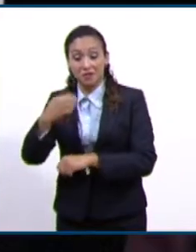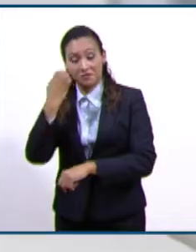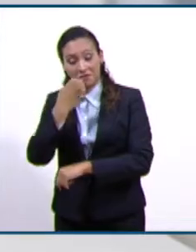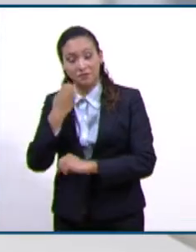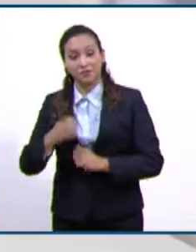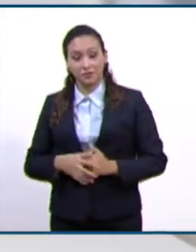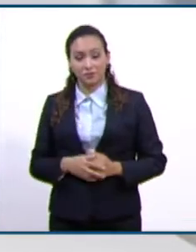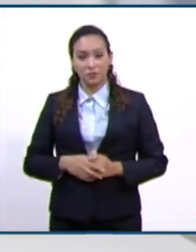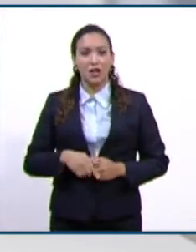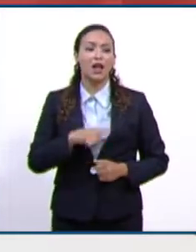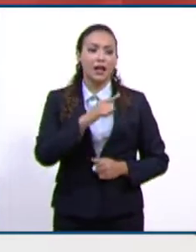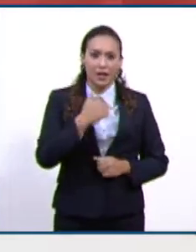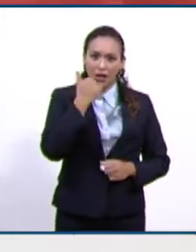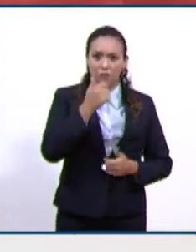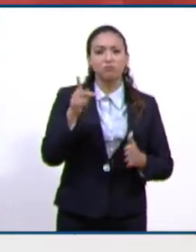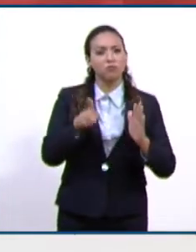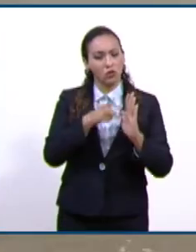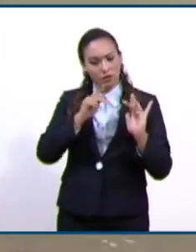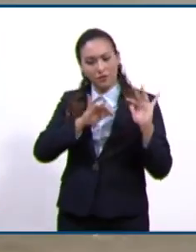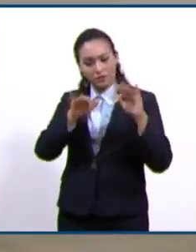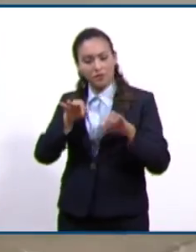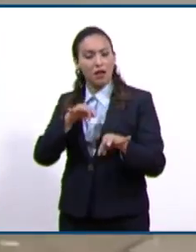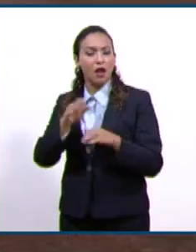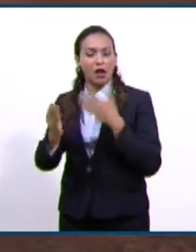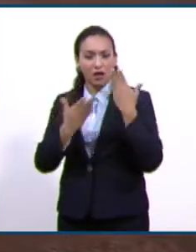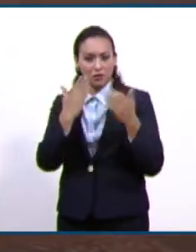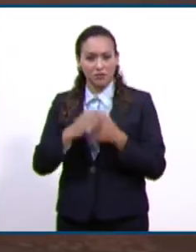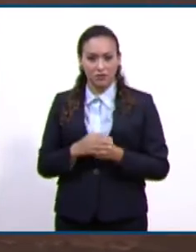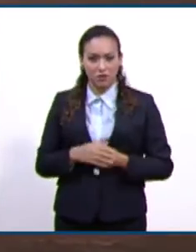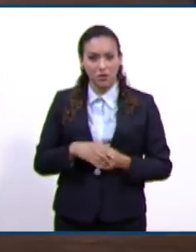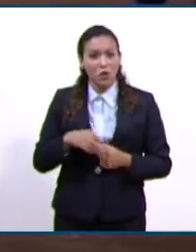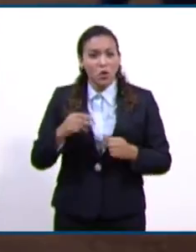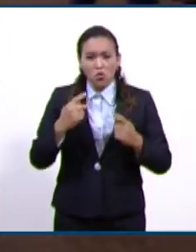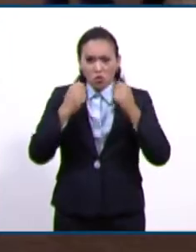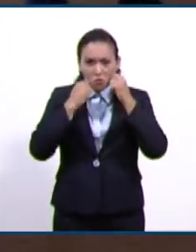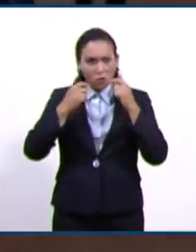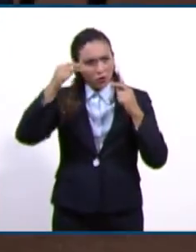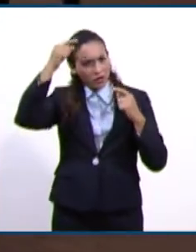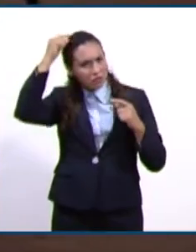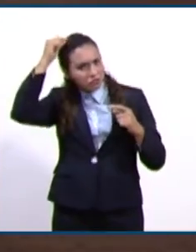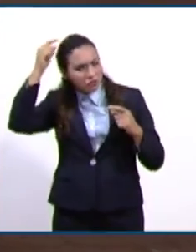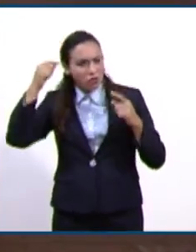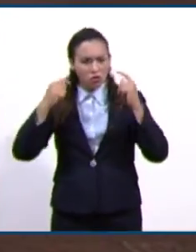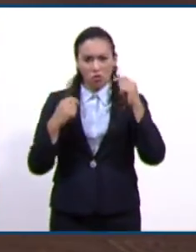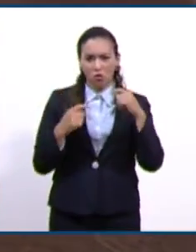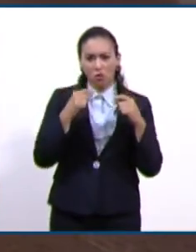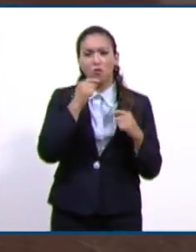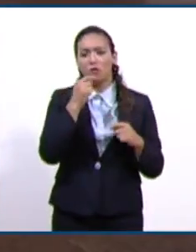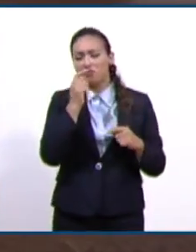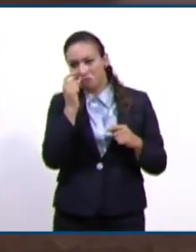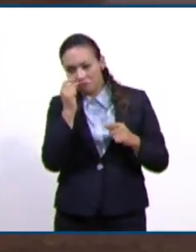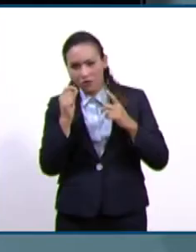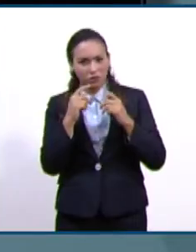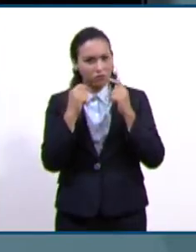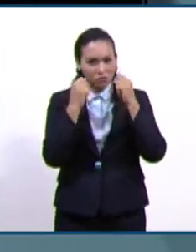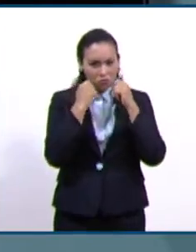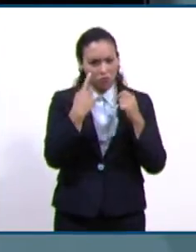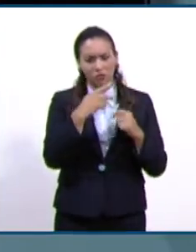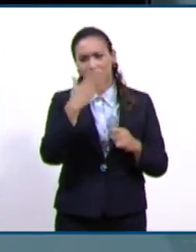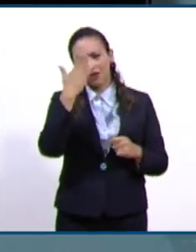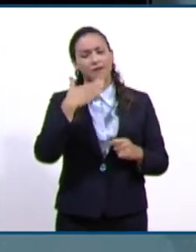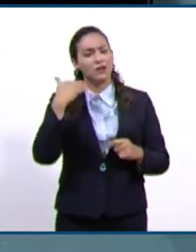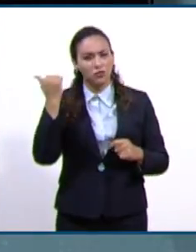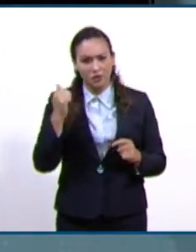reinscripción. Explicó que la apariencia del joven no interfiere en sus conocimientos, aptitudes y competencias necesarias para los efectos